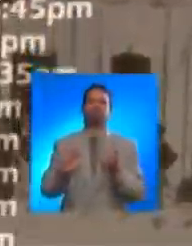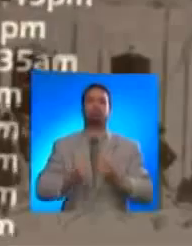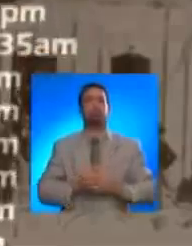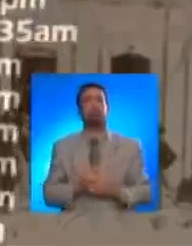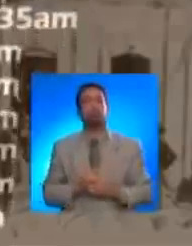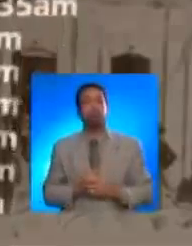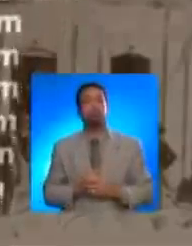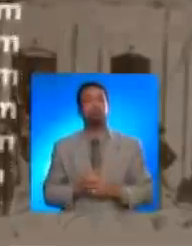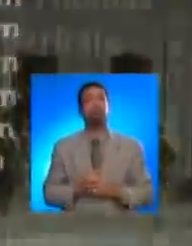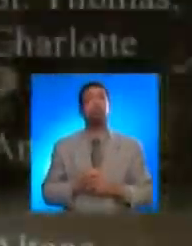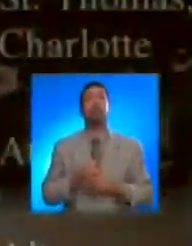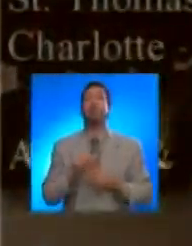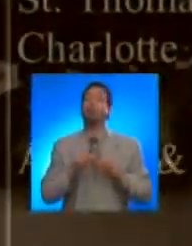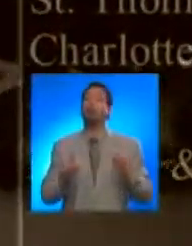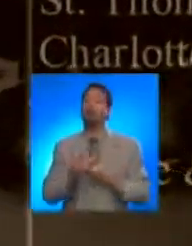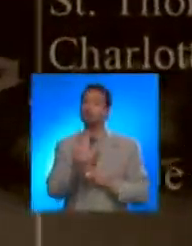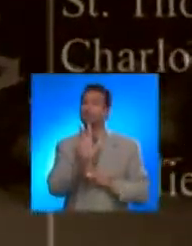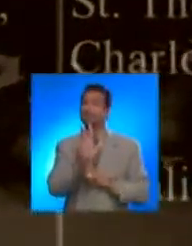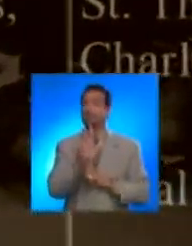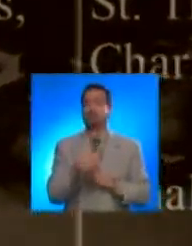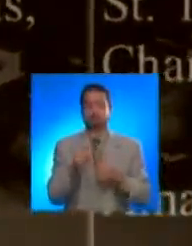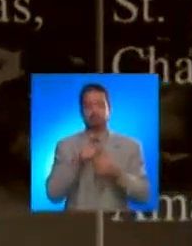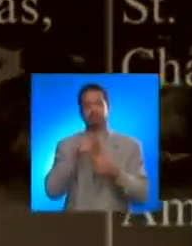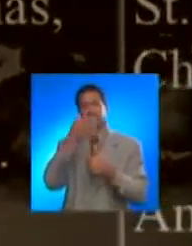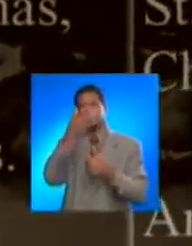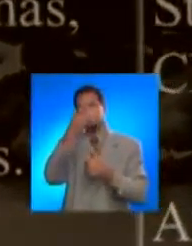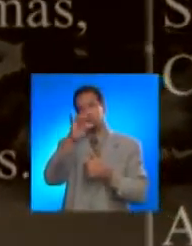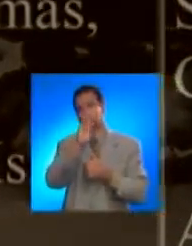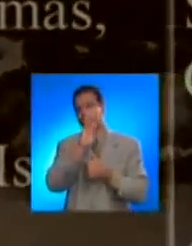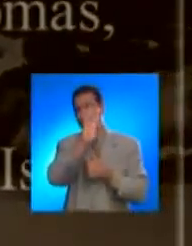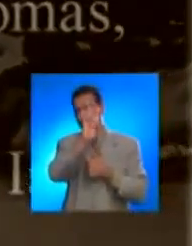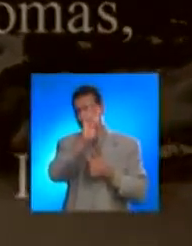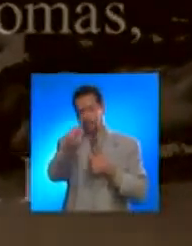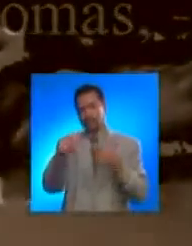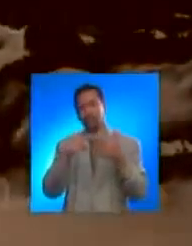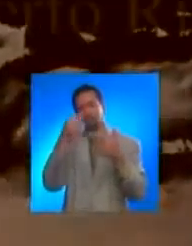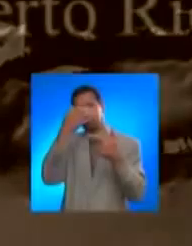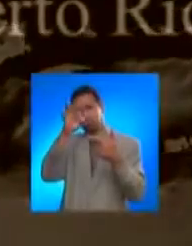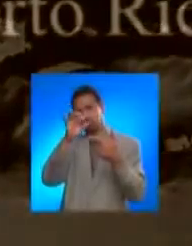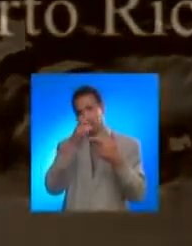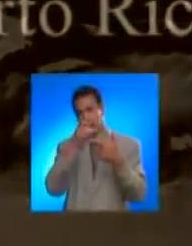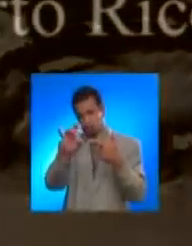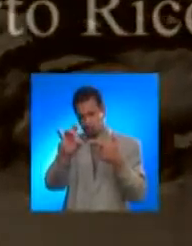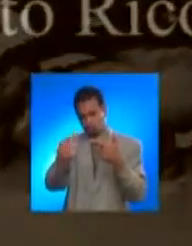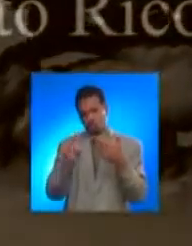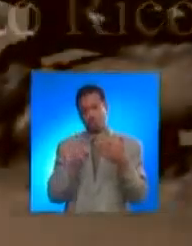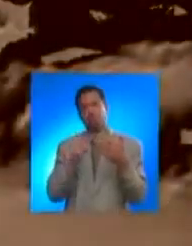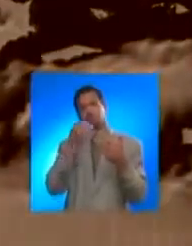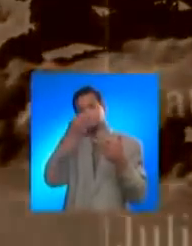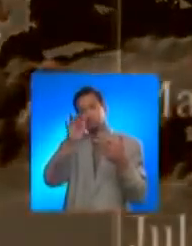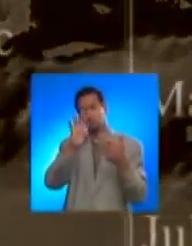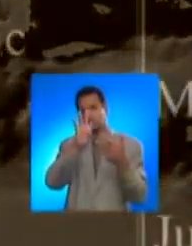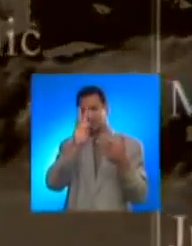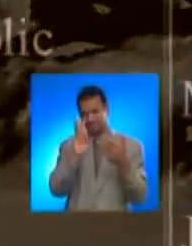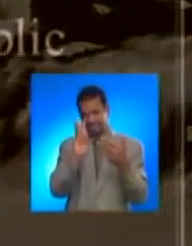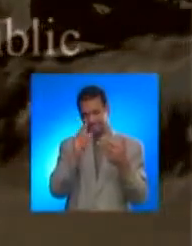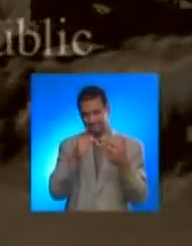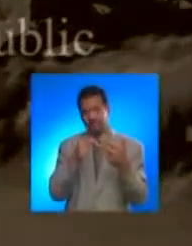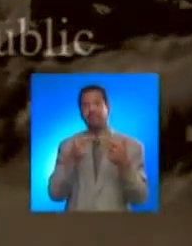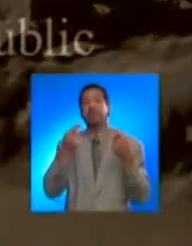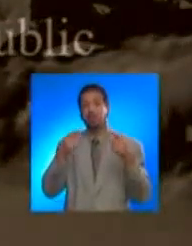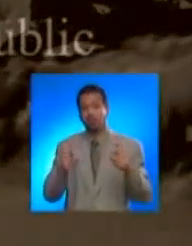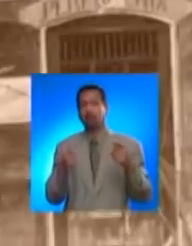noreste de las Islas Vírgenes, está la zona sísmica del Sombrero, un área muy activa. Diariamente, en la zona local de Puerto Rico,